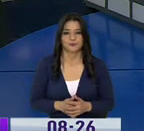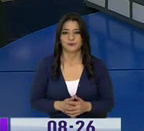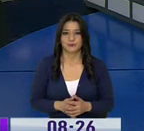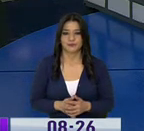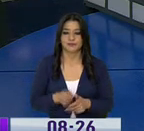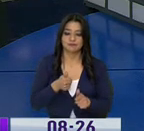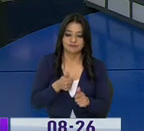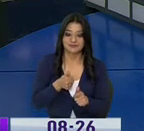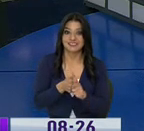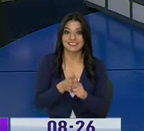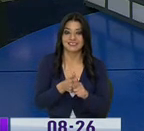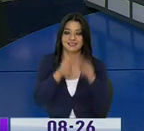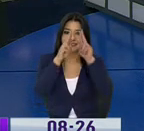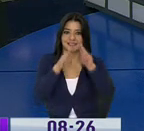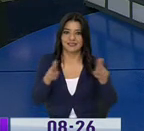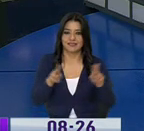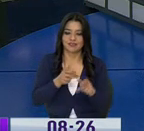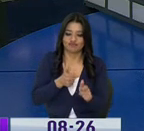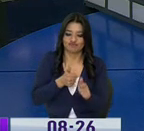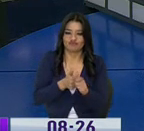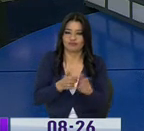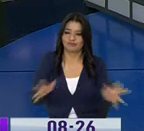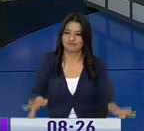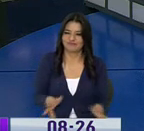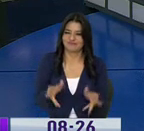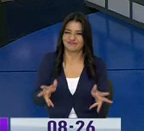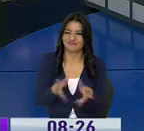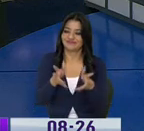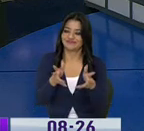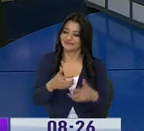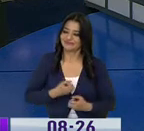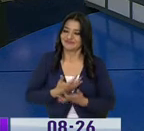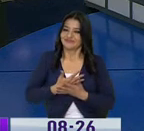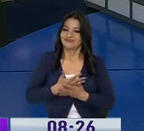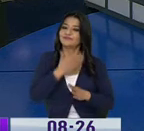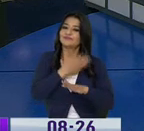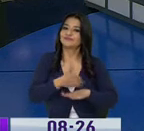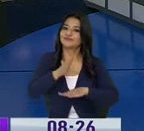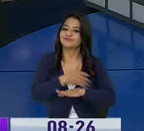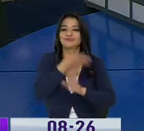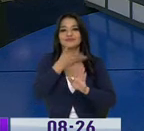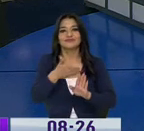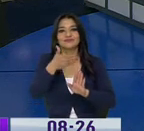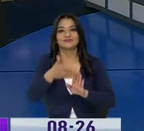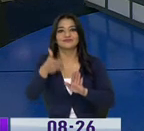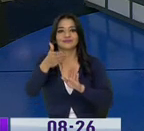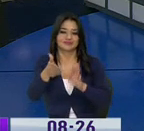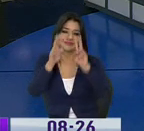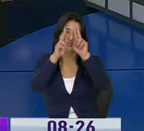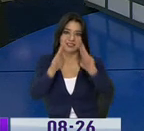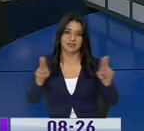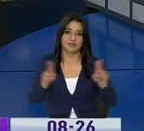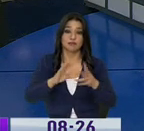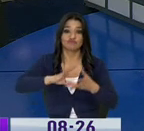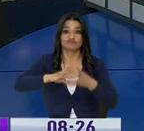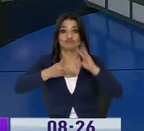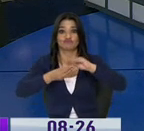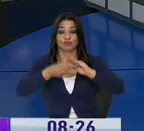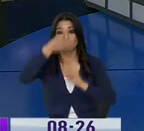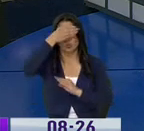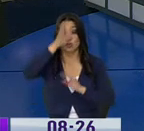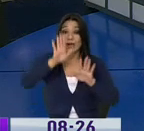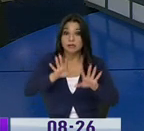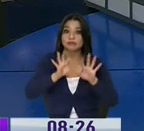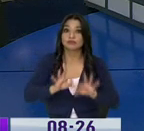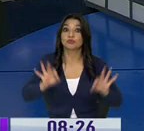va aproximando y las horas van pasando y nos vamos animando también un poquito más con canciones también villancicos, pero adaptados a nuestra cultura. Eso es lo